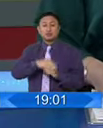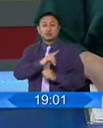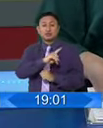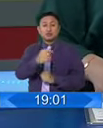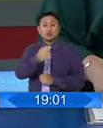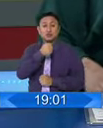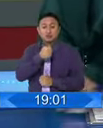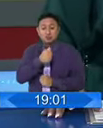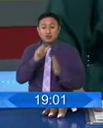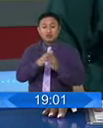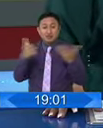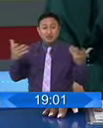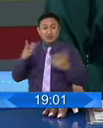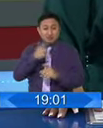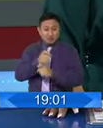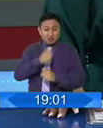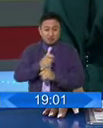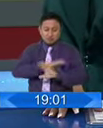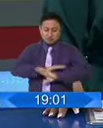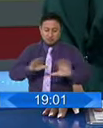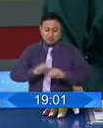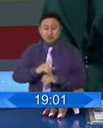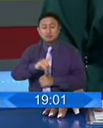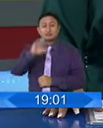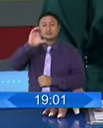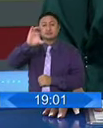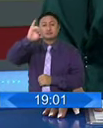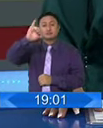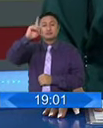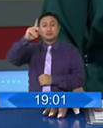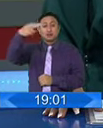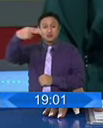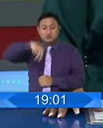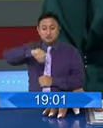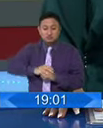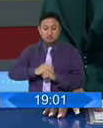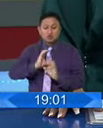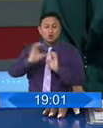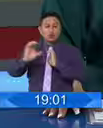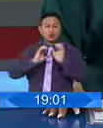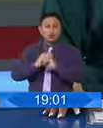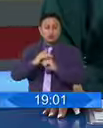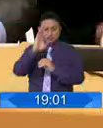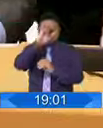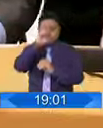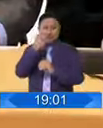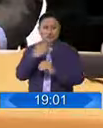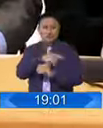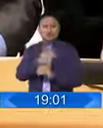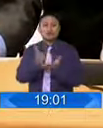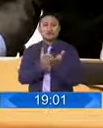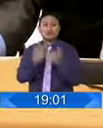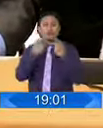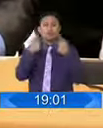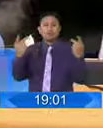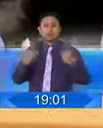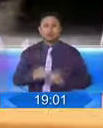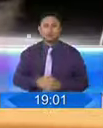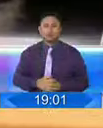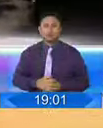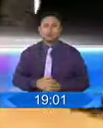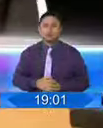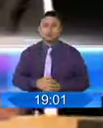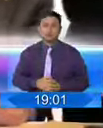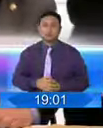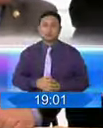opinión de la CIDH sobre el alcance de la comunicación como servicio público. Tal como se había